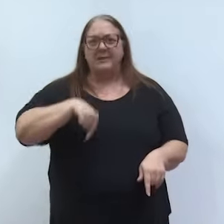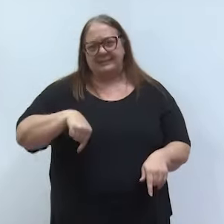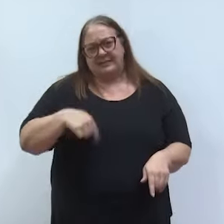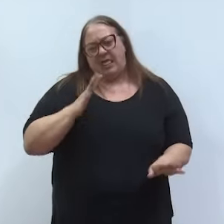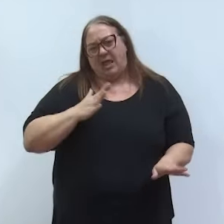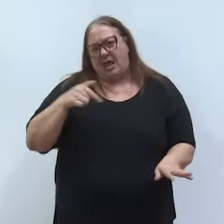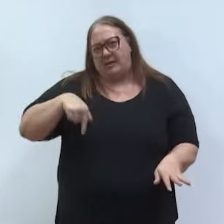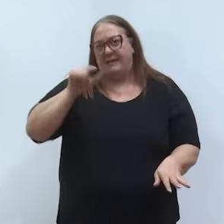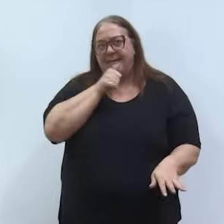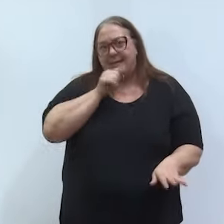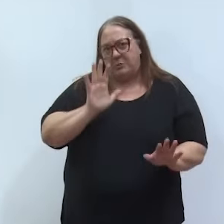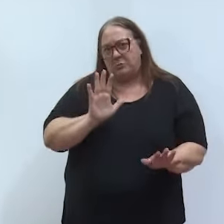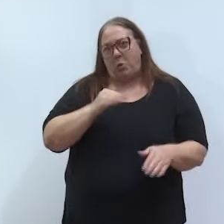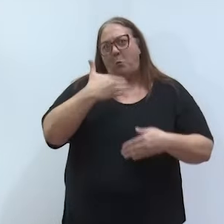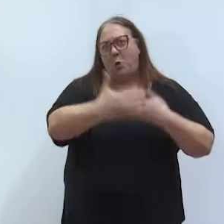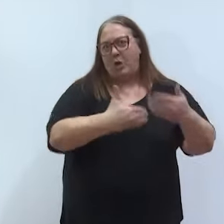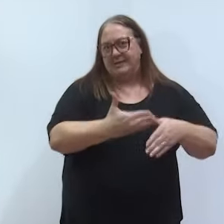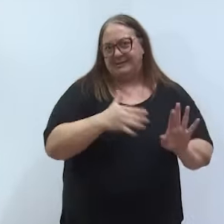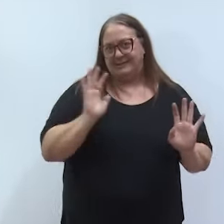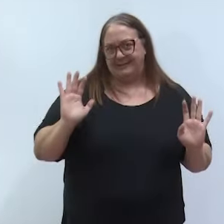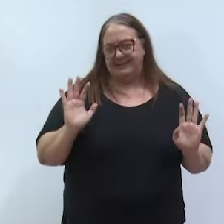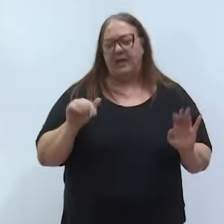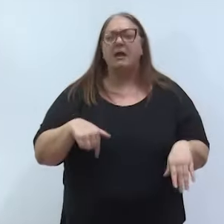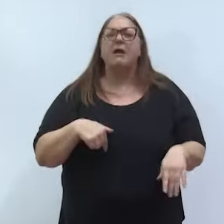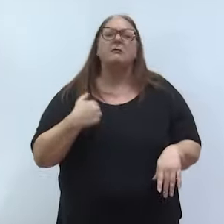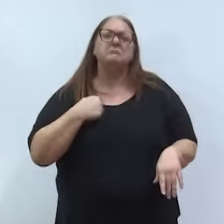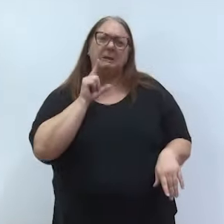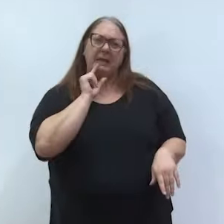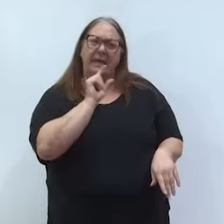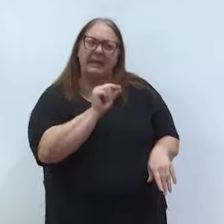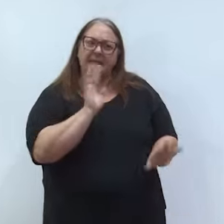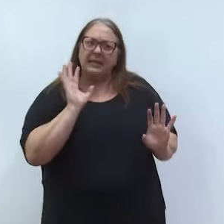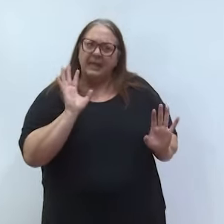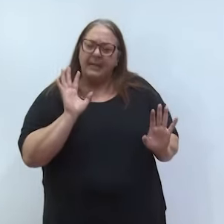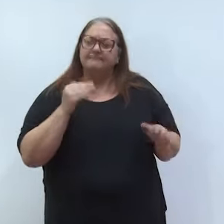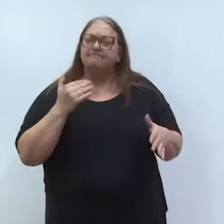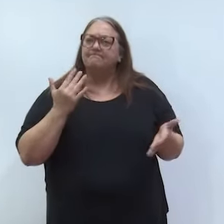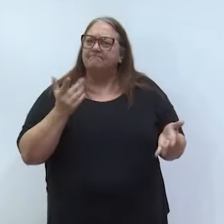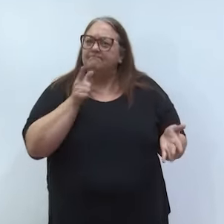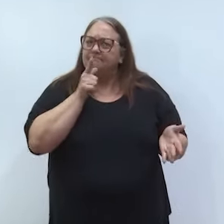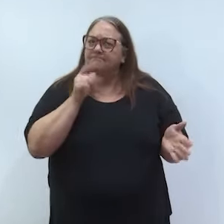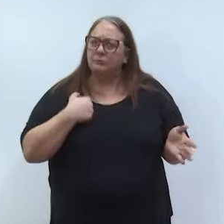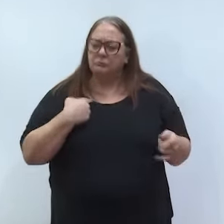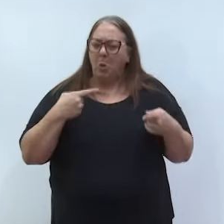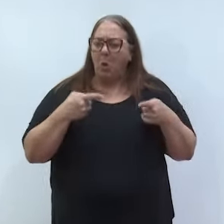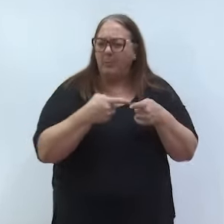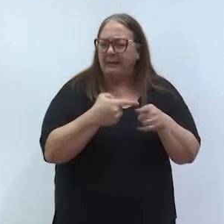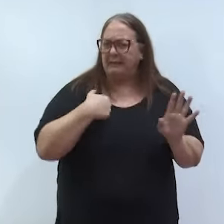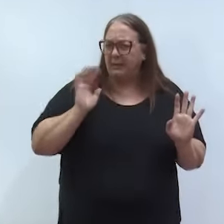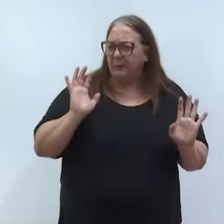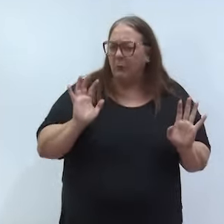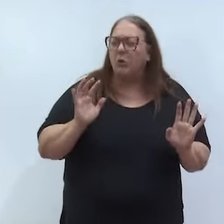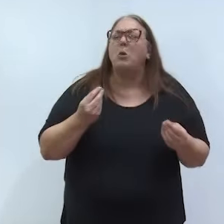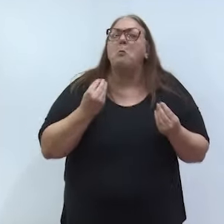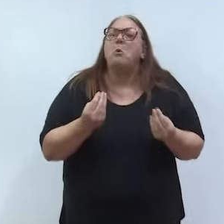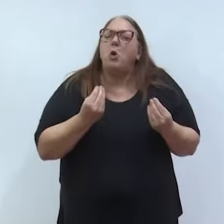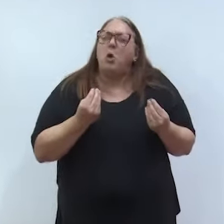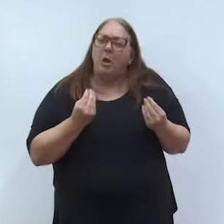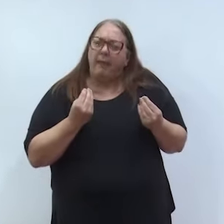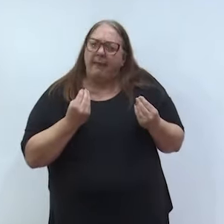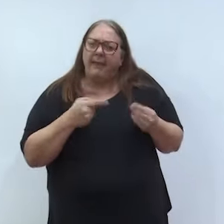ejemplo y la crítica más que nada a lo que yo apunto es por qué esa